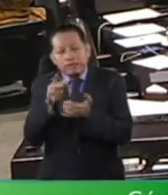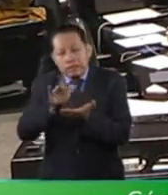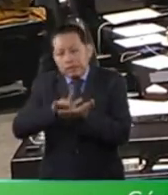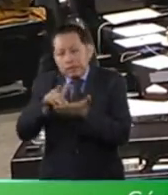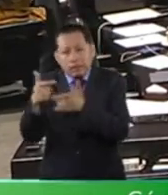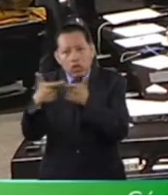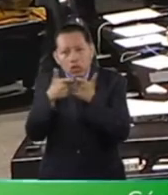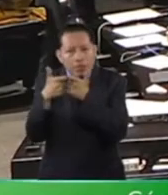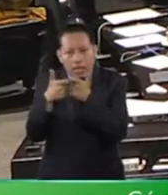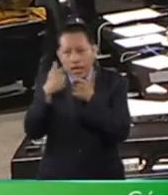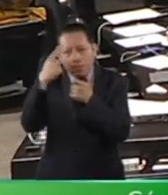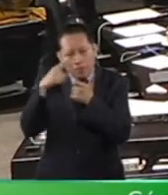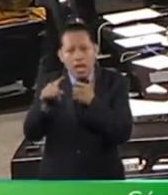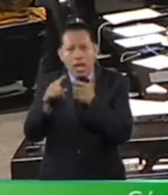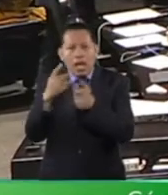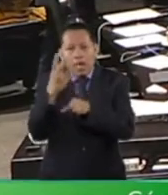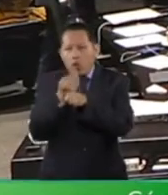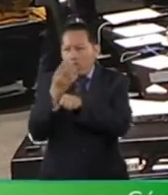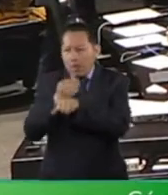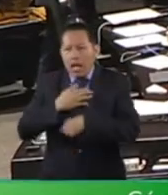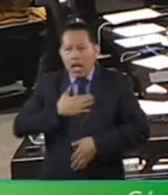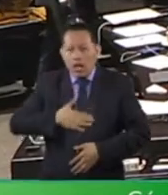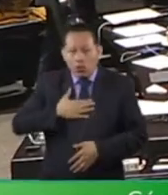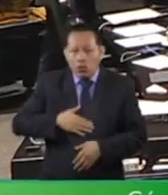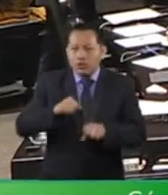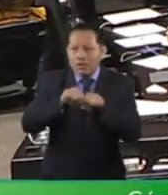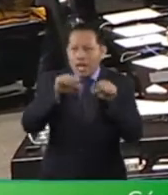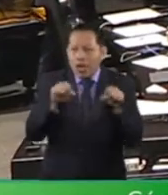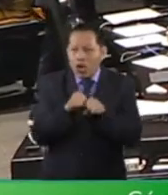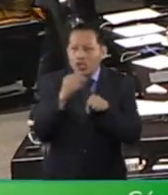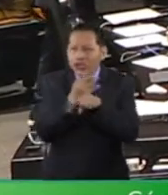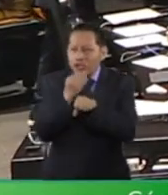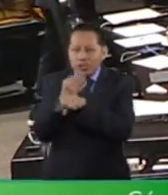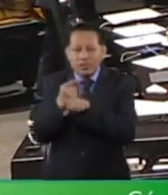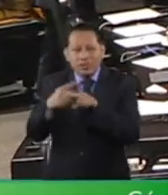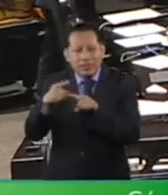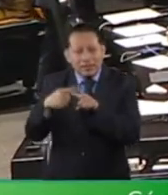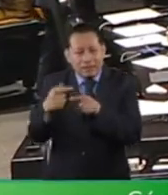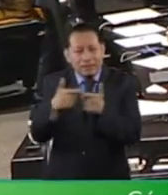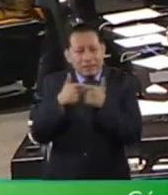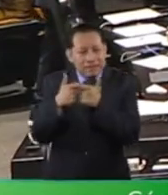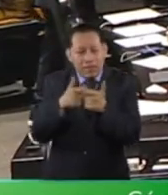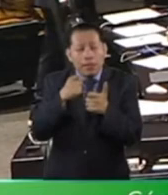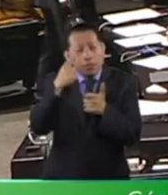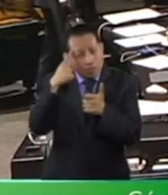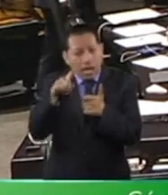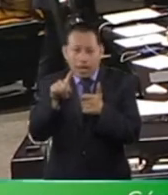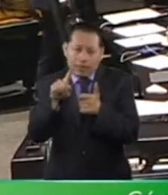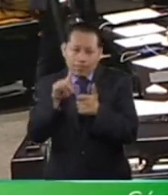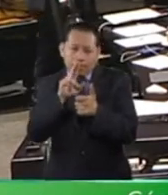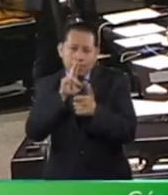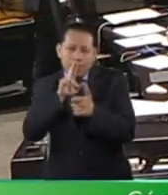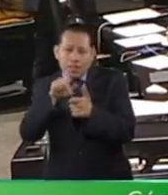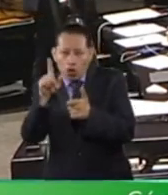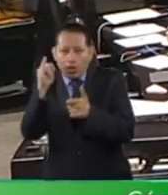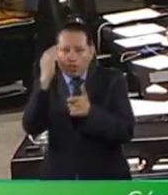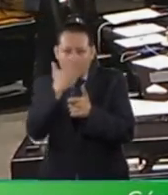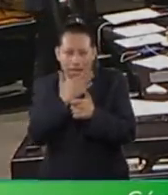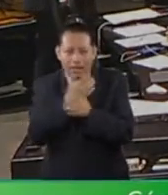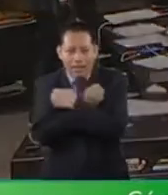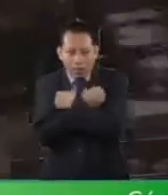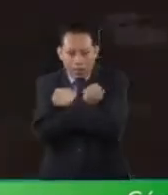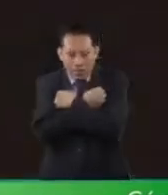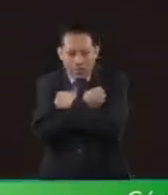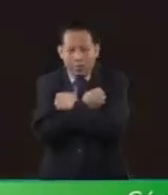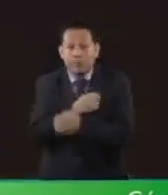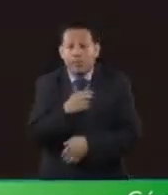para reparar baños, para reparar salones y generar una mejor imagen educativa. Estos